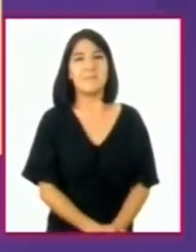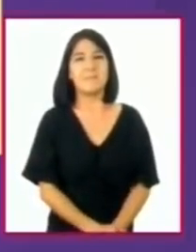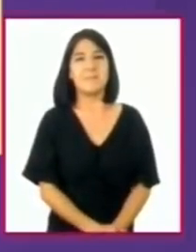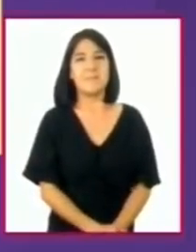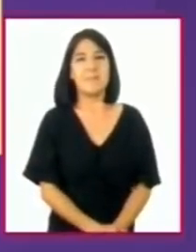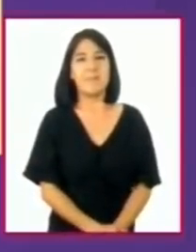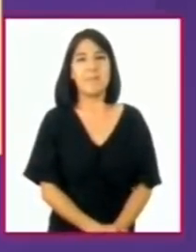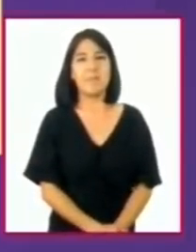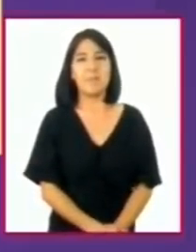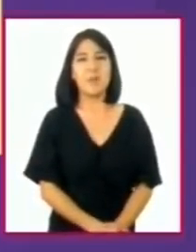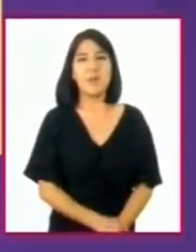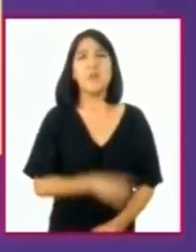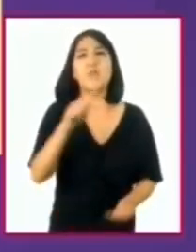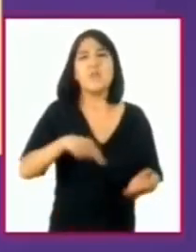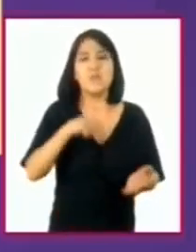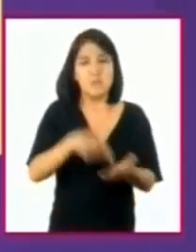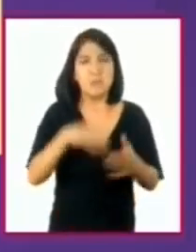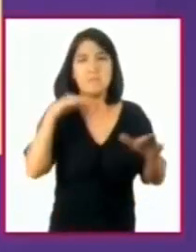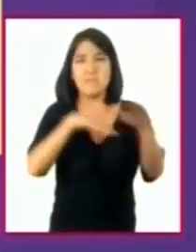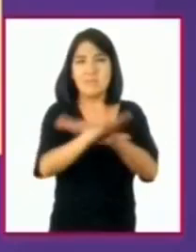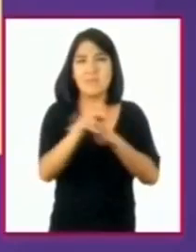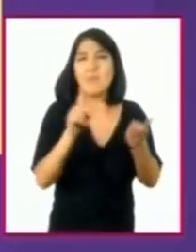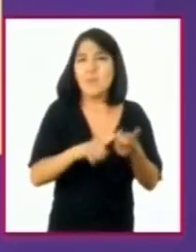¿A qué lugar están entrando?